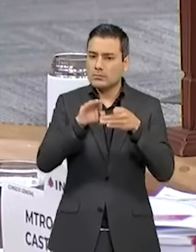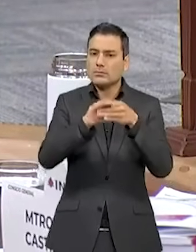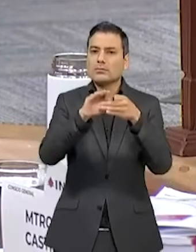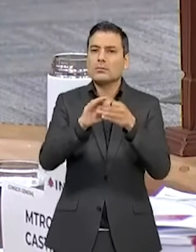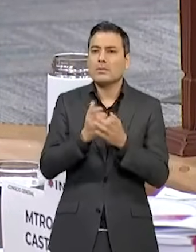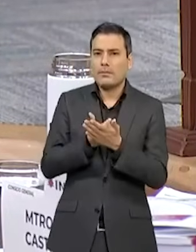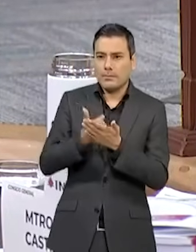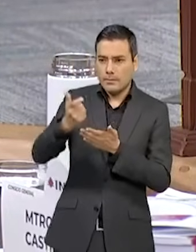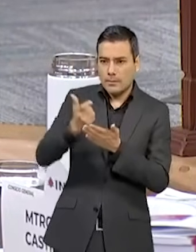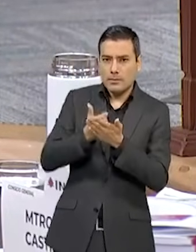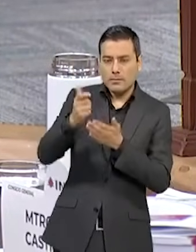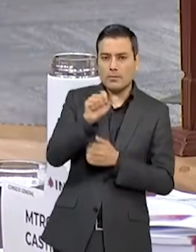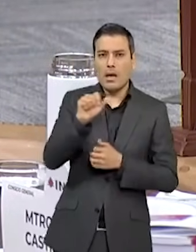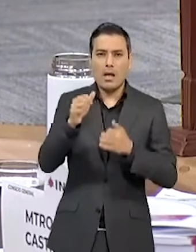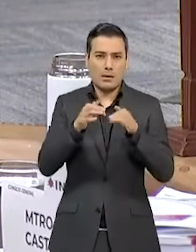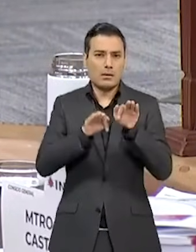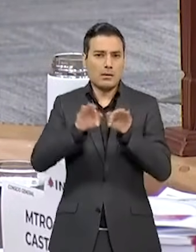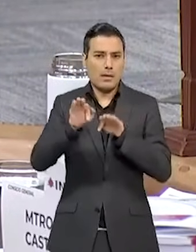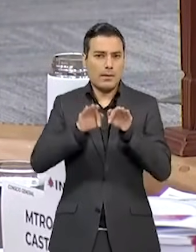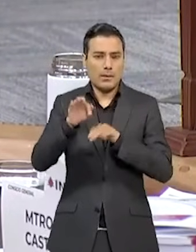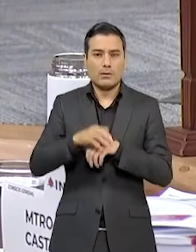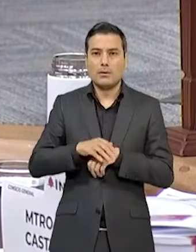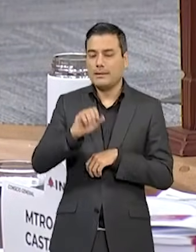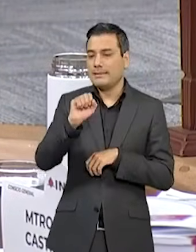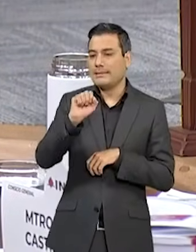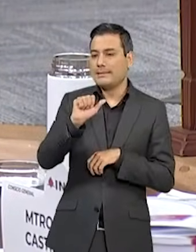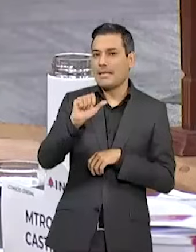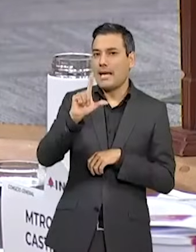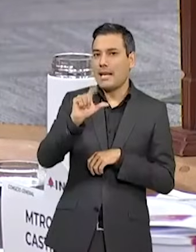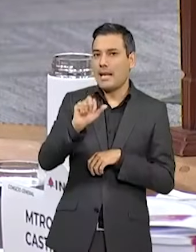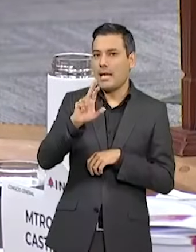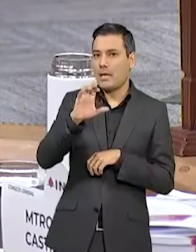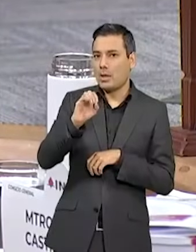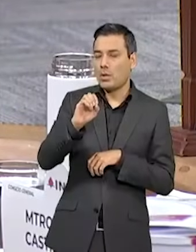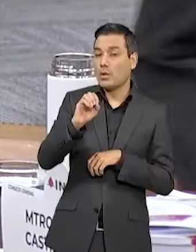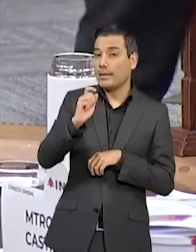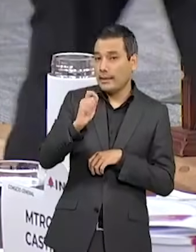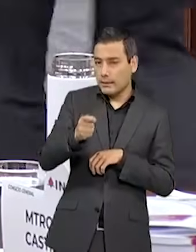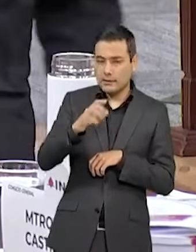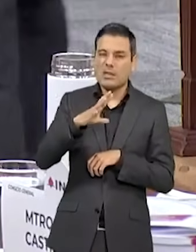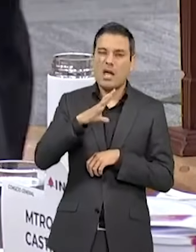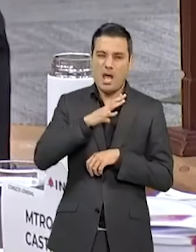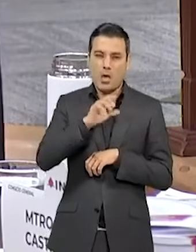un trabajador, pero el salario incluye otra serie de prestaciones.